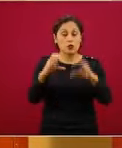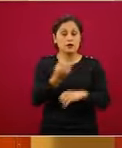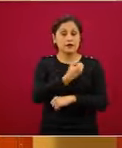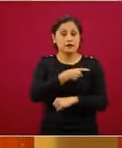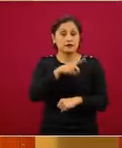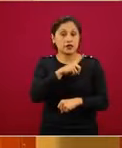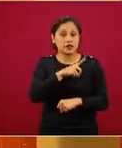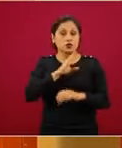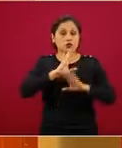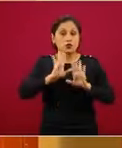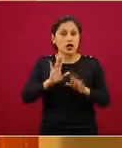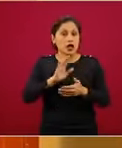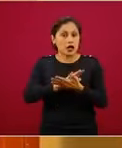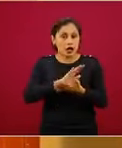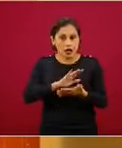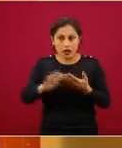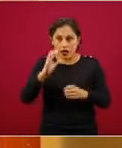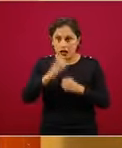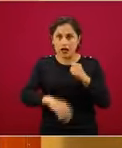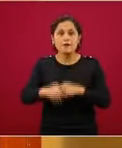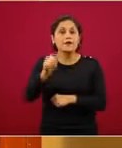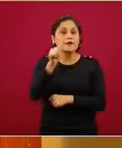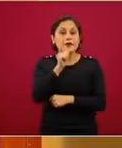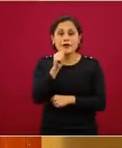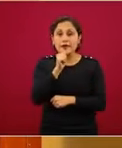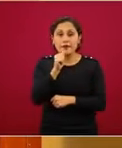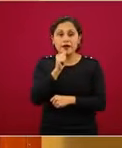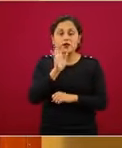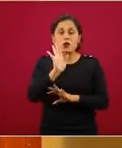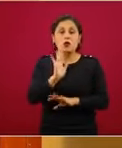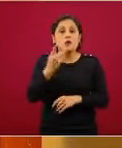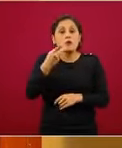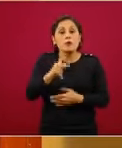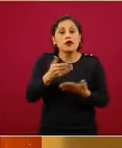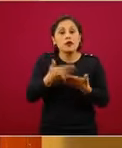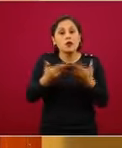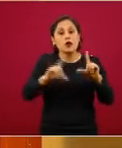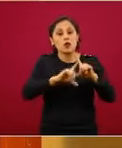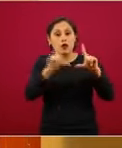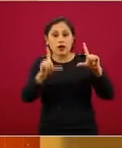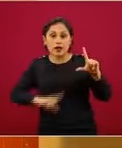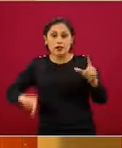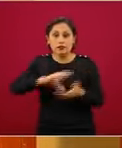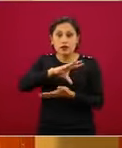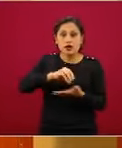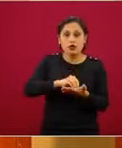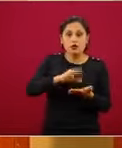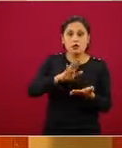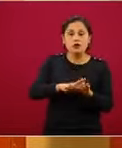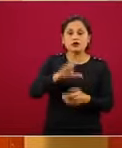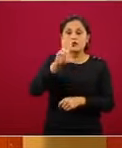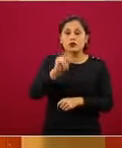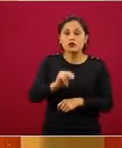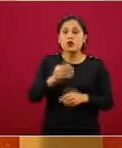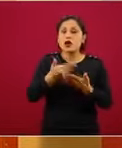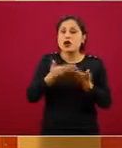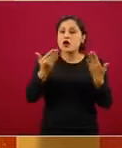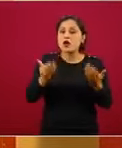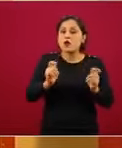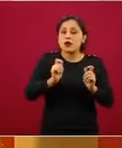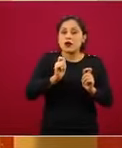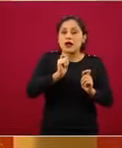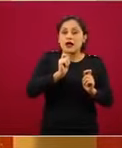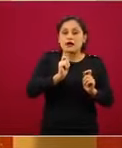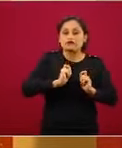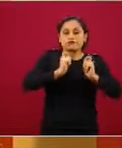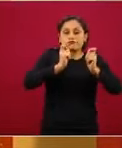disposición general por parte de la Autoridad Sanitaria Federal, pero en 31 entidades federativas, prácticamente